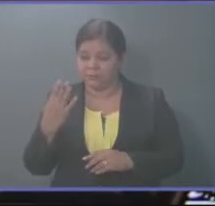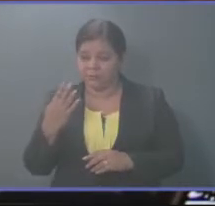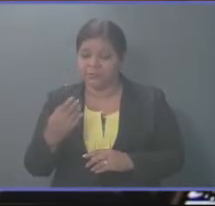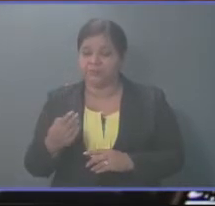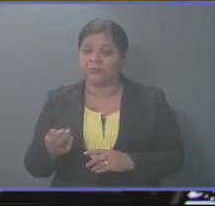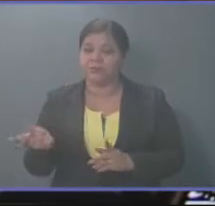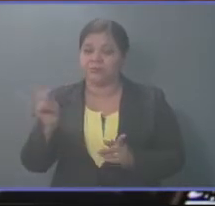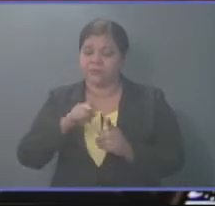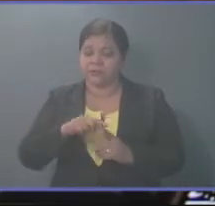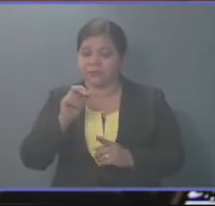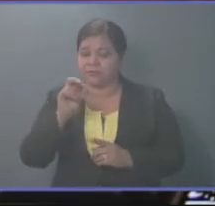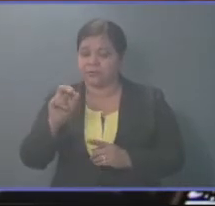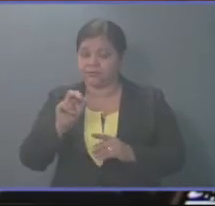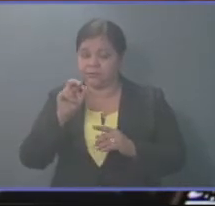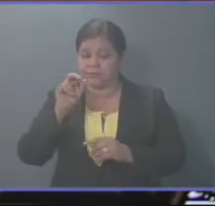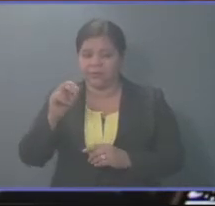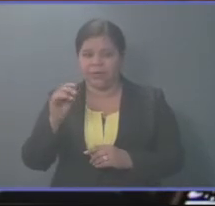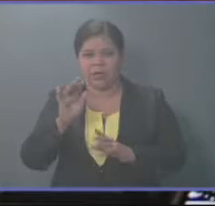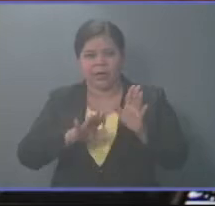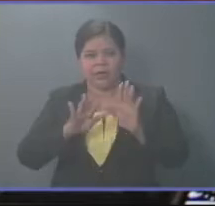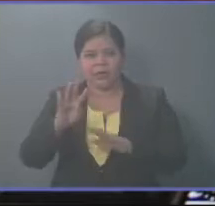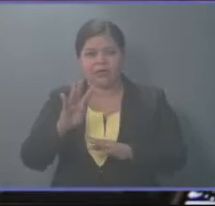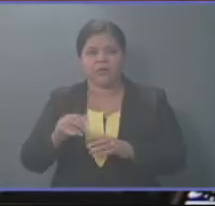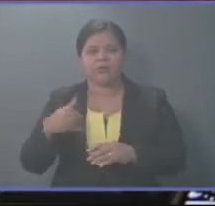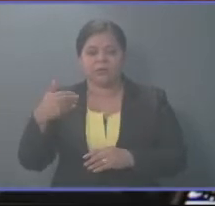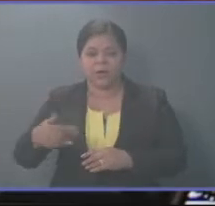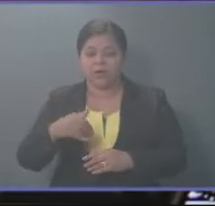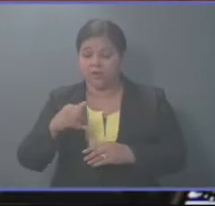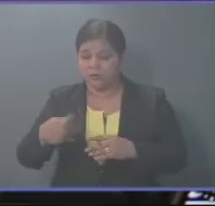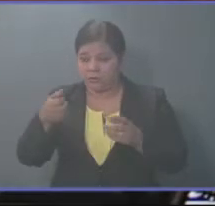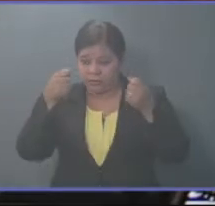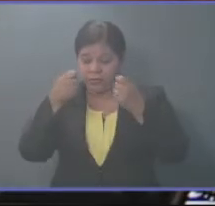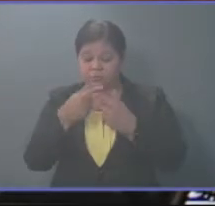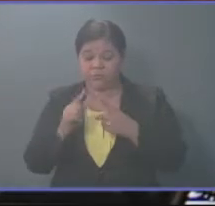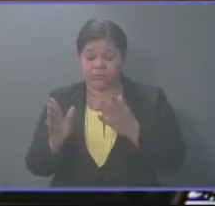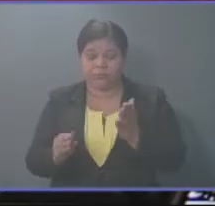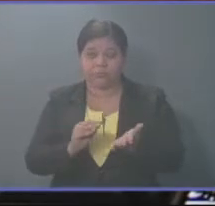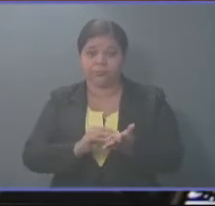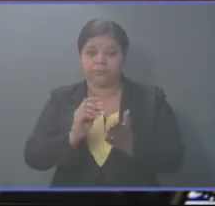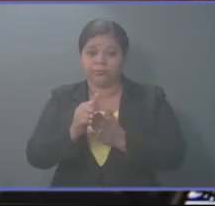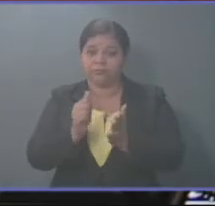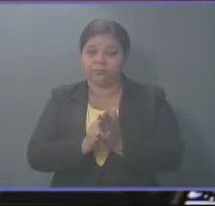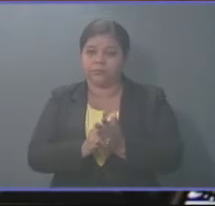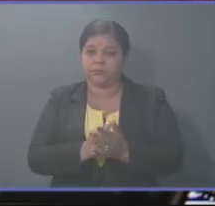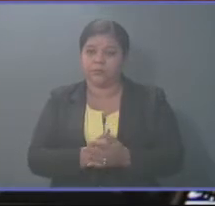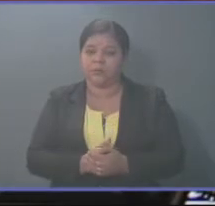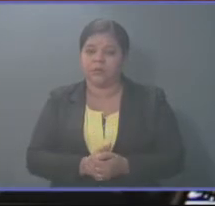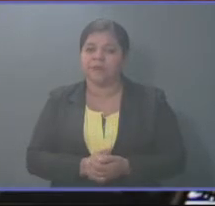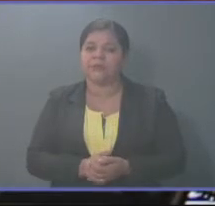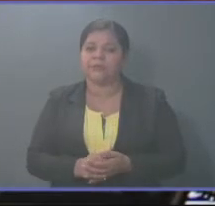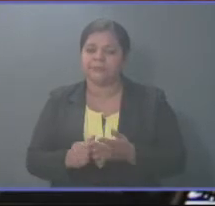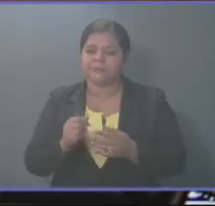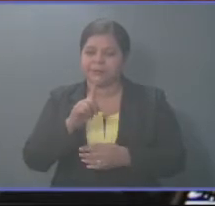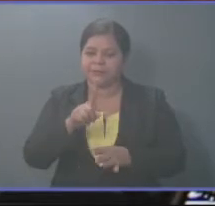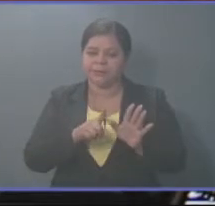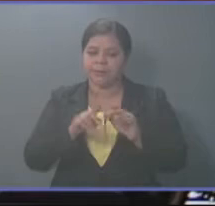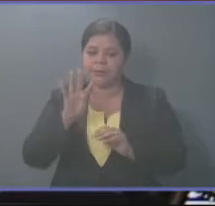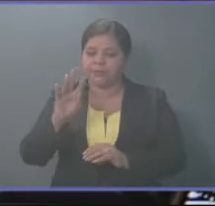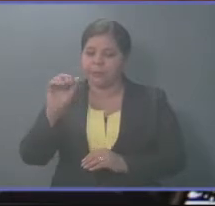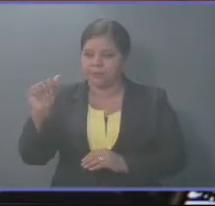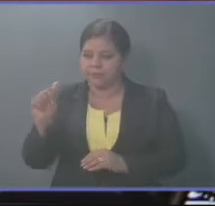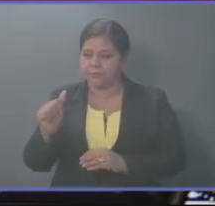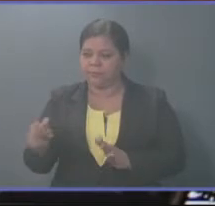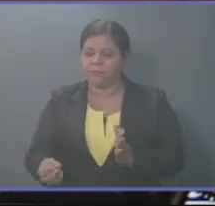de prisión. Artículo 3. Incorpórase seguidamente el artículo 174A, un nuevo